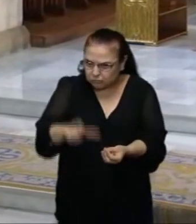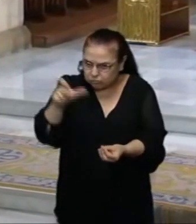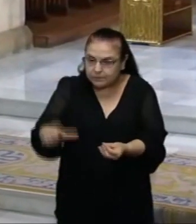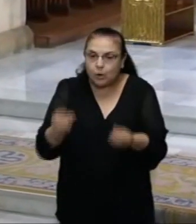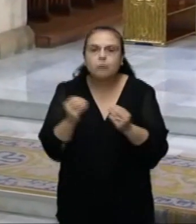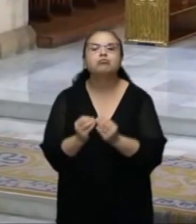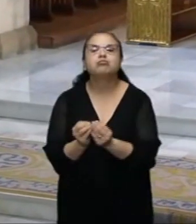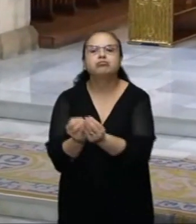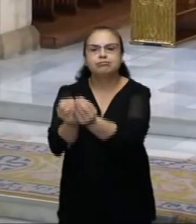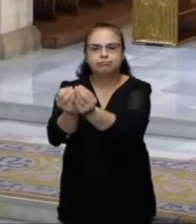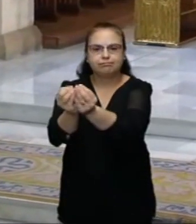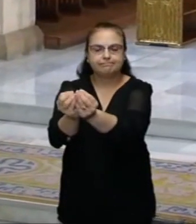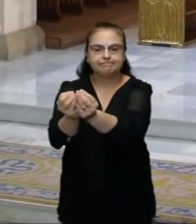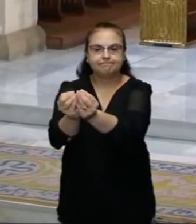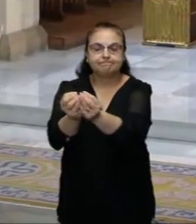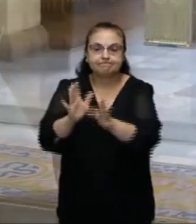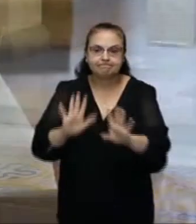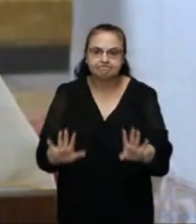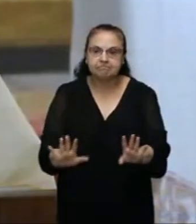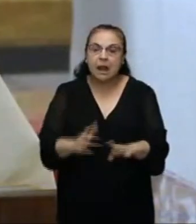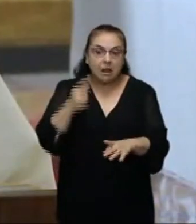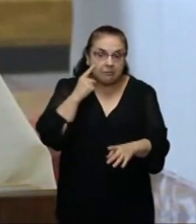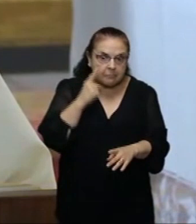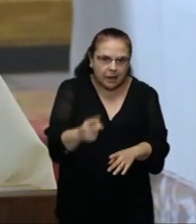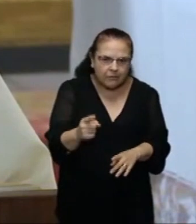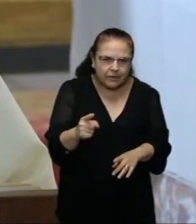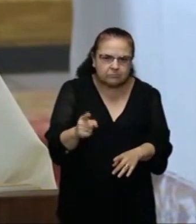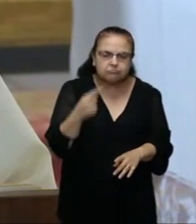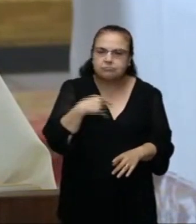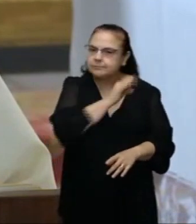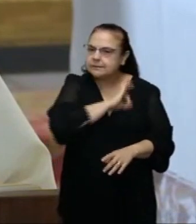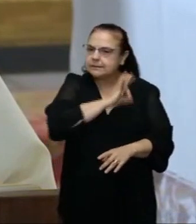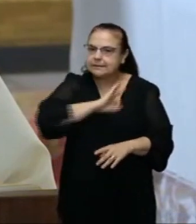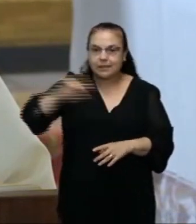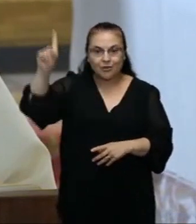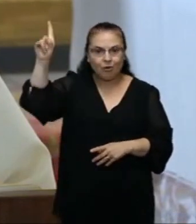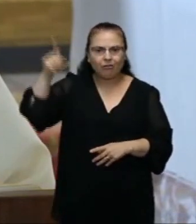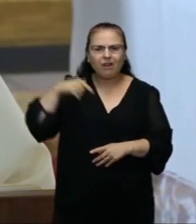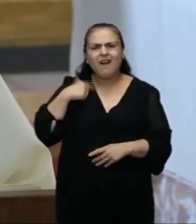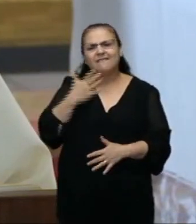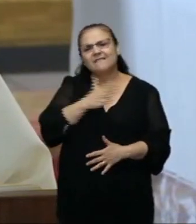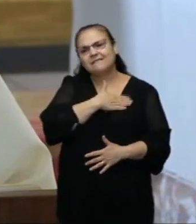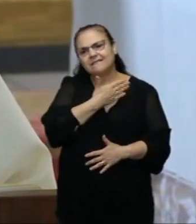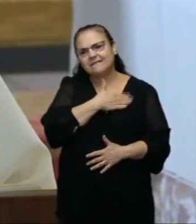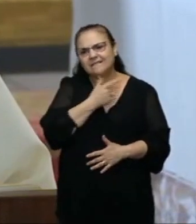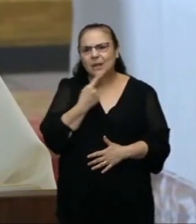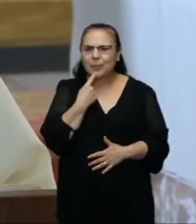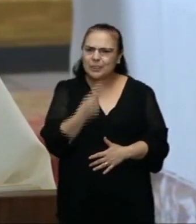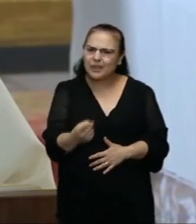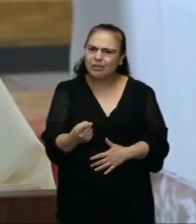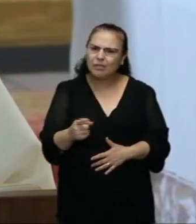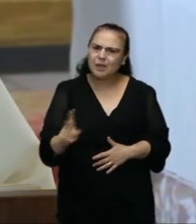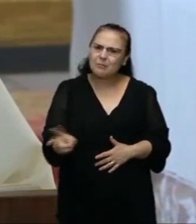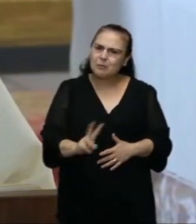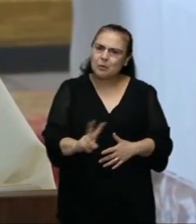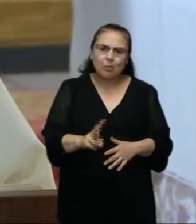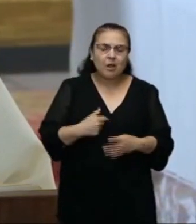la acompañaba. Al verla el Señor, se compadeció de ella y le dijo, «No